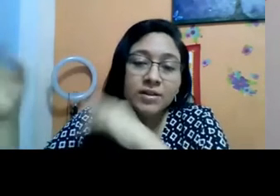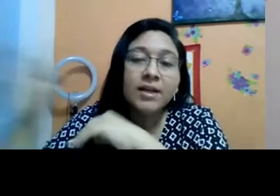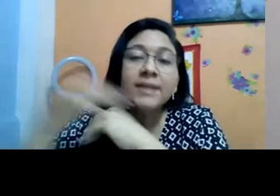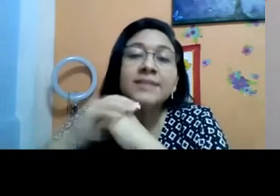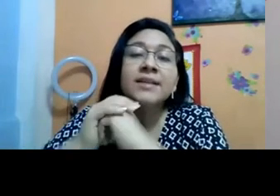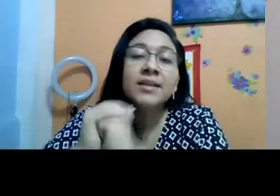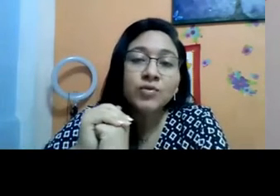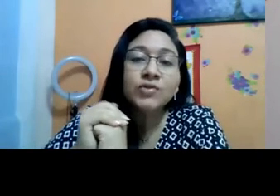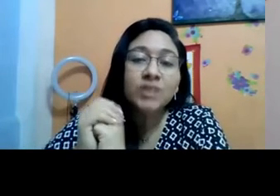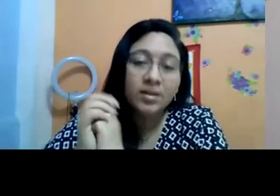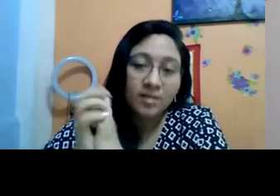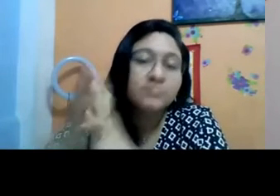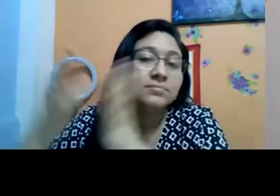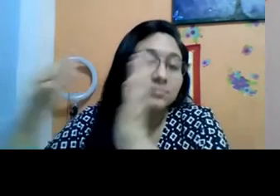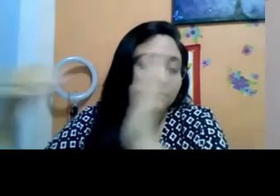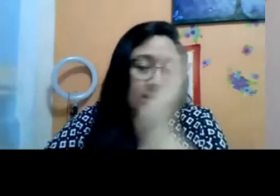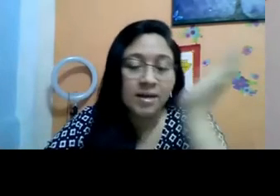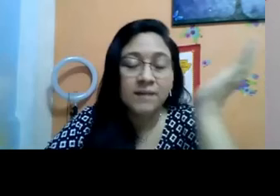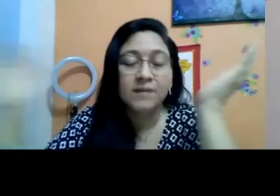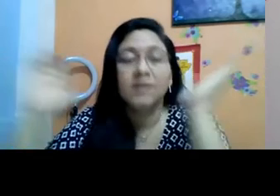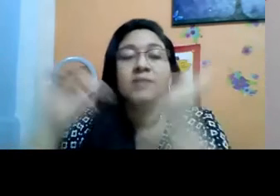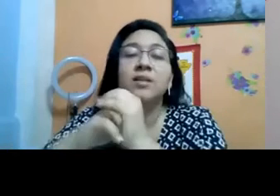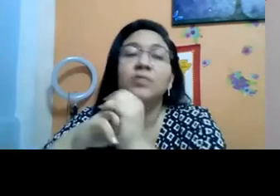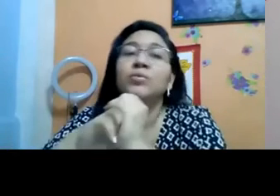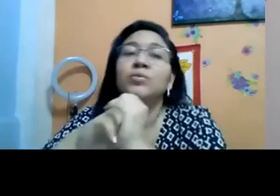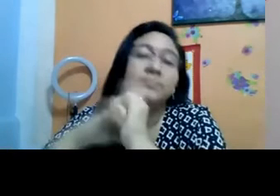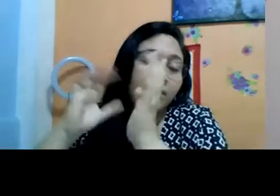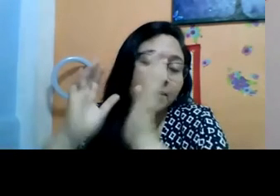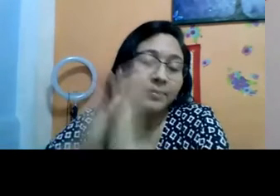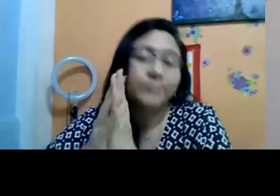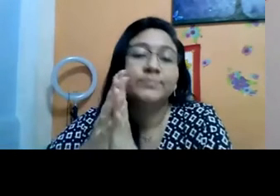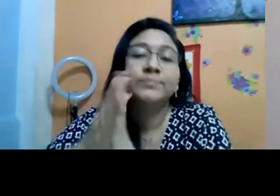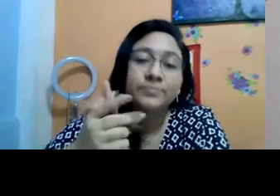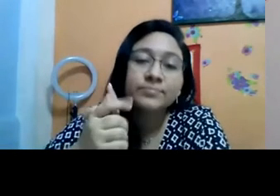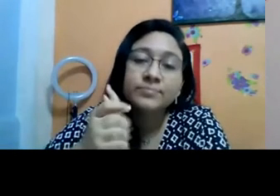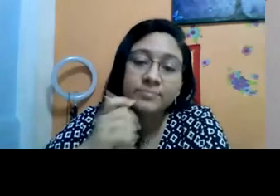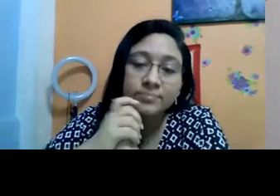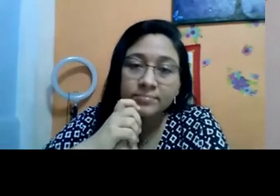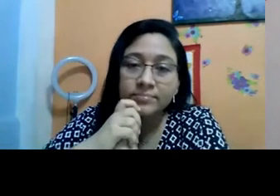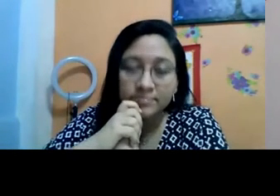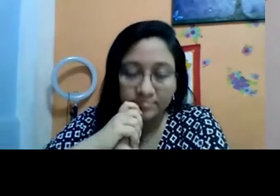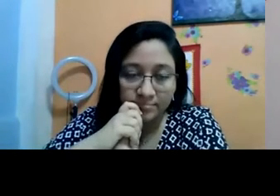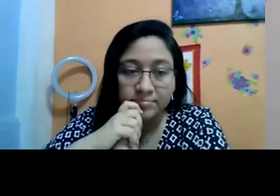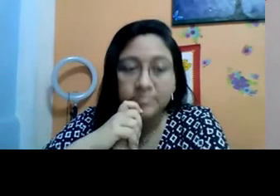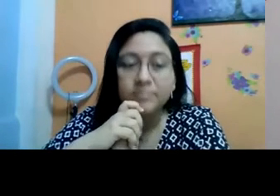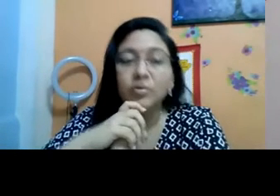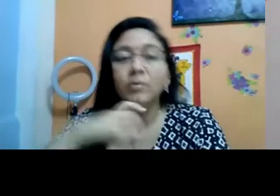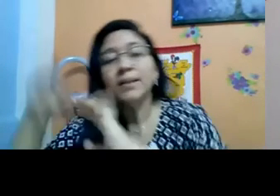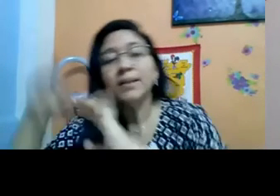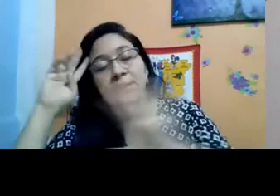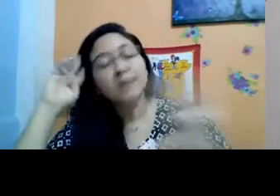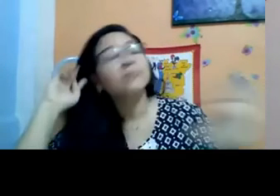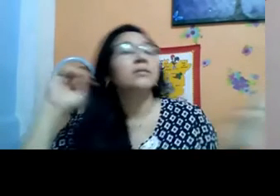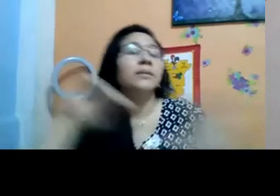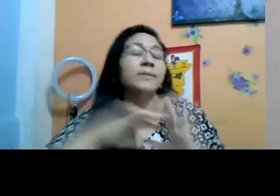Elio Santana y seré su docente en esta asignatura, por ejemplo. Muchísimas gracias.